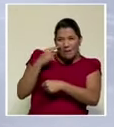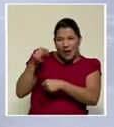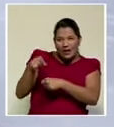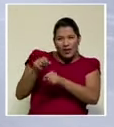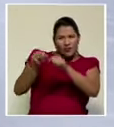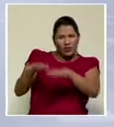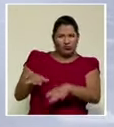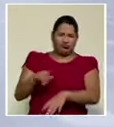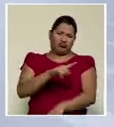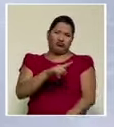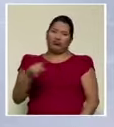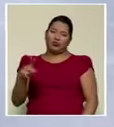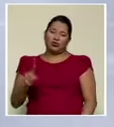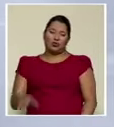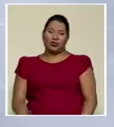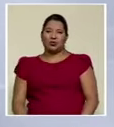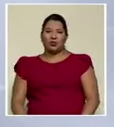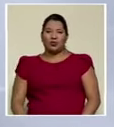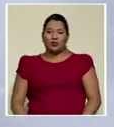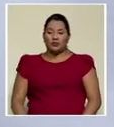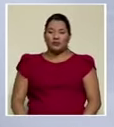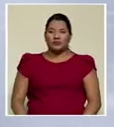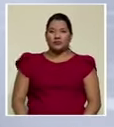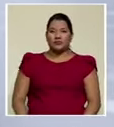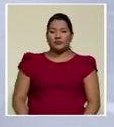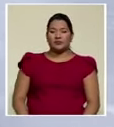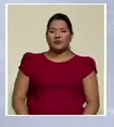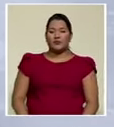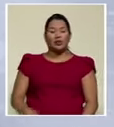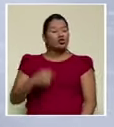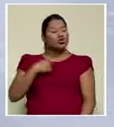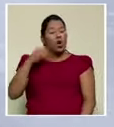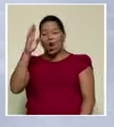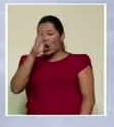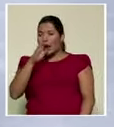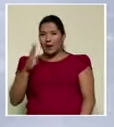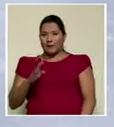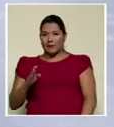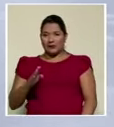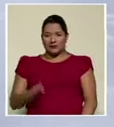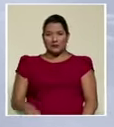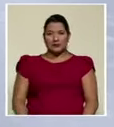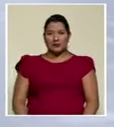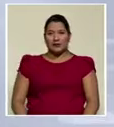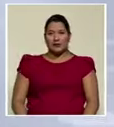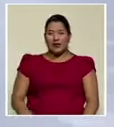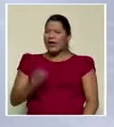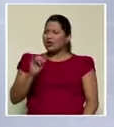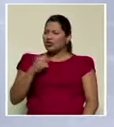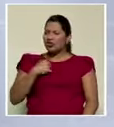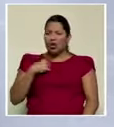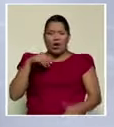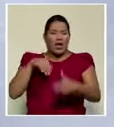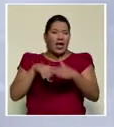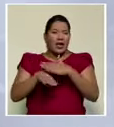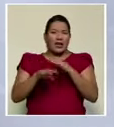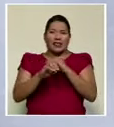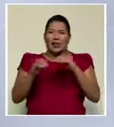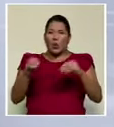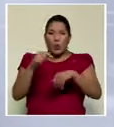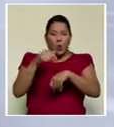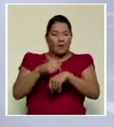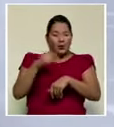descarte absolutamente ese punto. Descártelo totalmente. Eso no me dio en